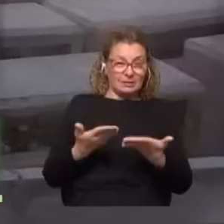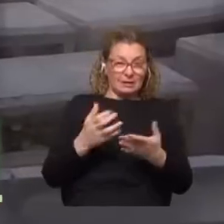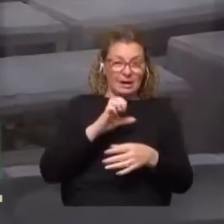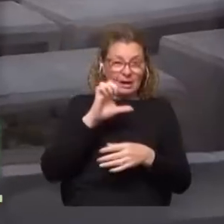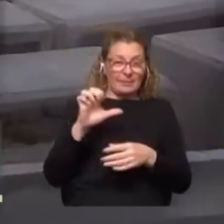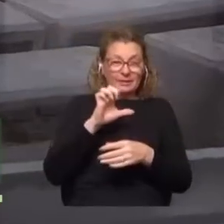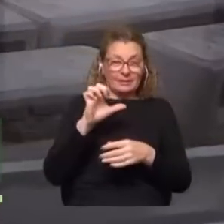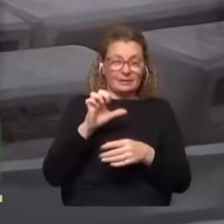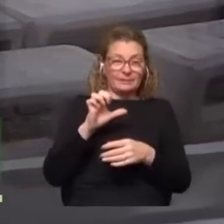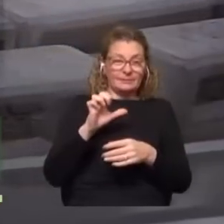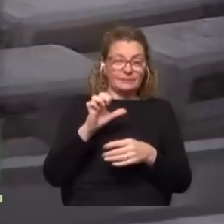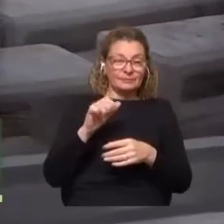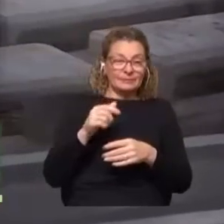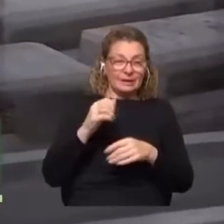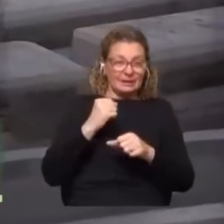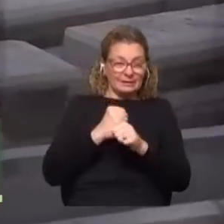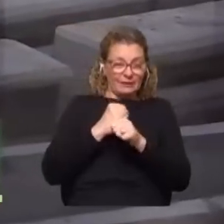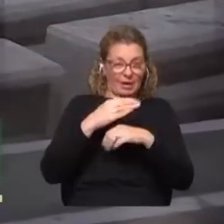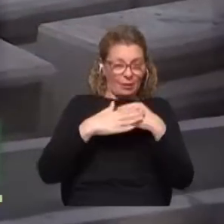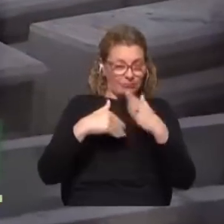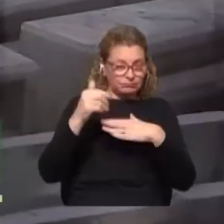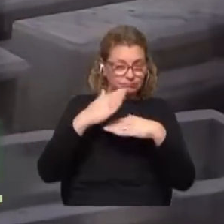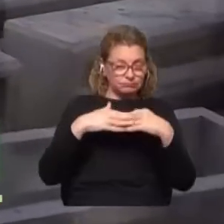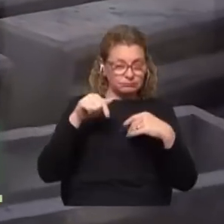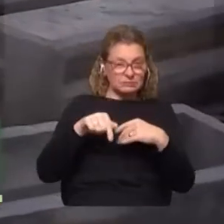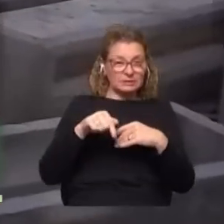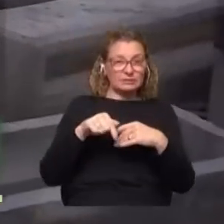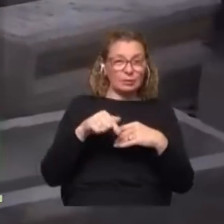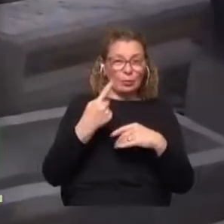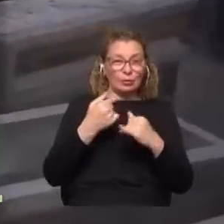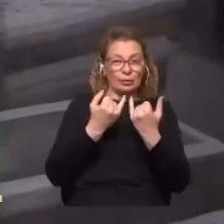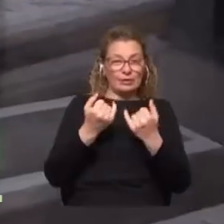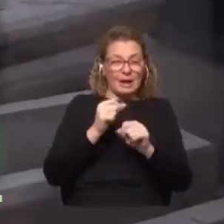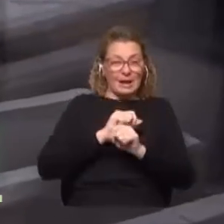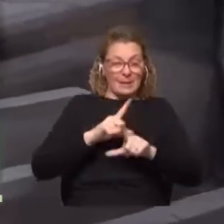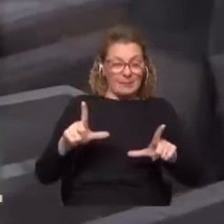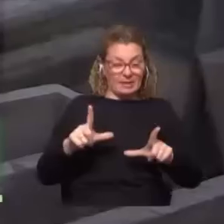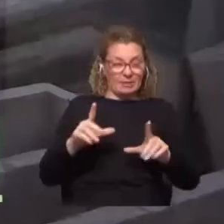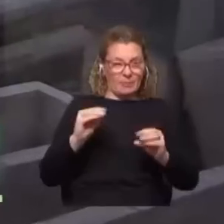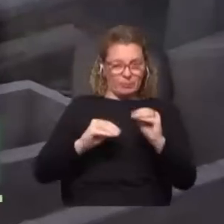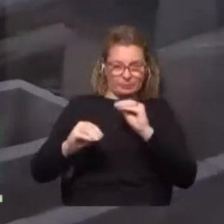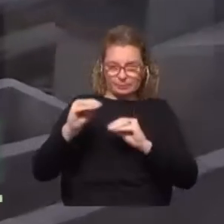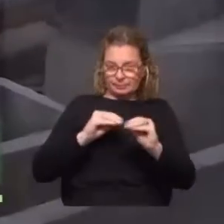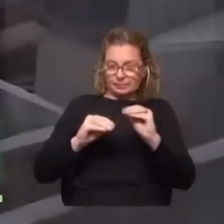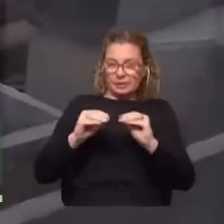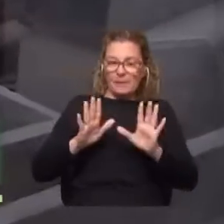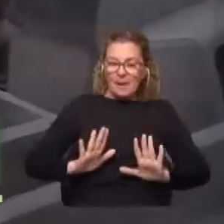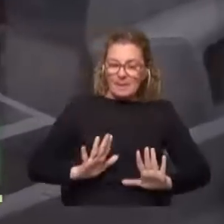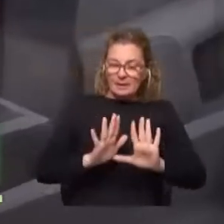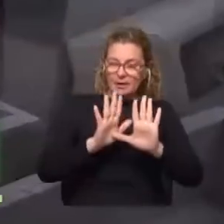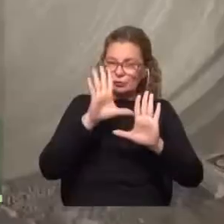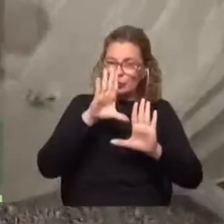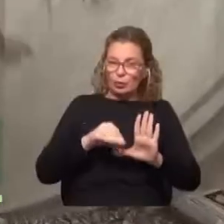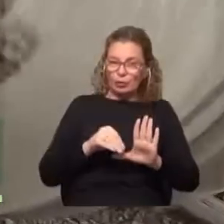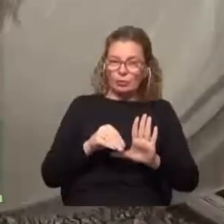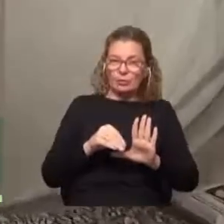la empresa que tiene la tarea de esta reforma tenemos unos días de limpieza profunda y ya de preparar